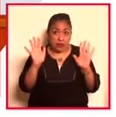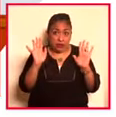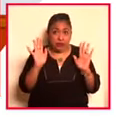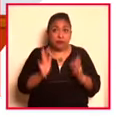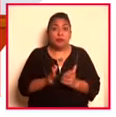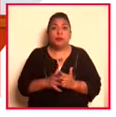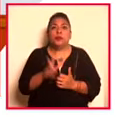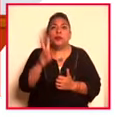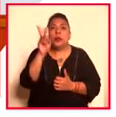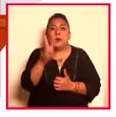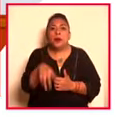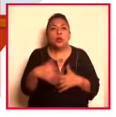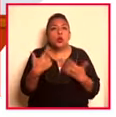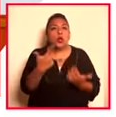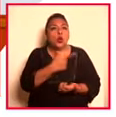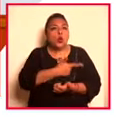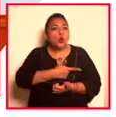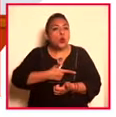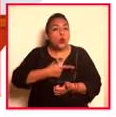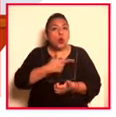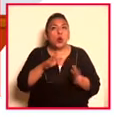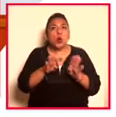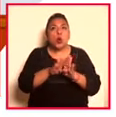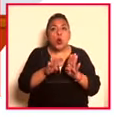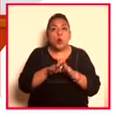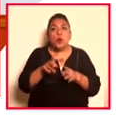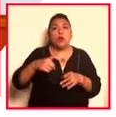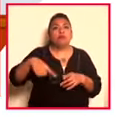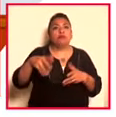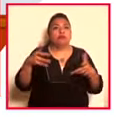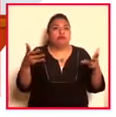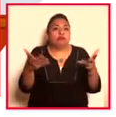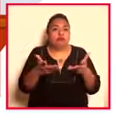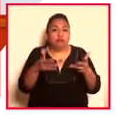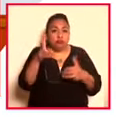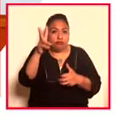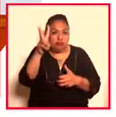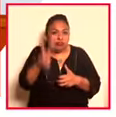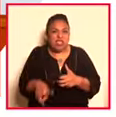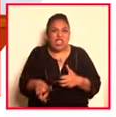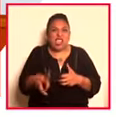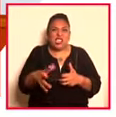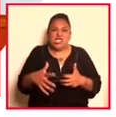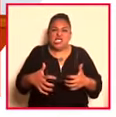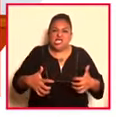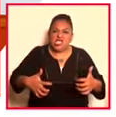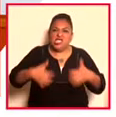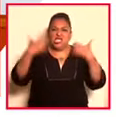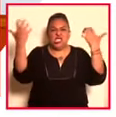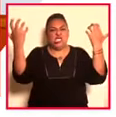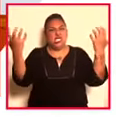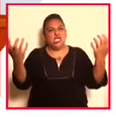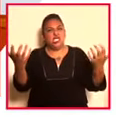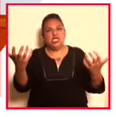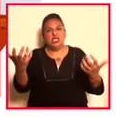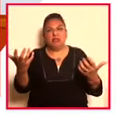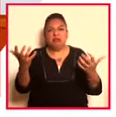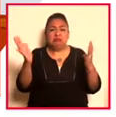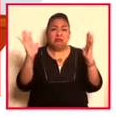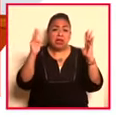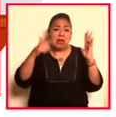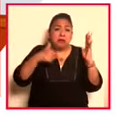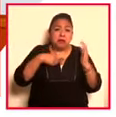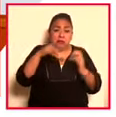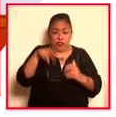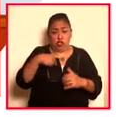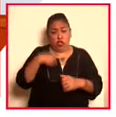lo halagador que es que reaccionen, que derramen bilis y que se enojen, pues a mí, obviamente, como